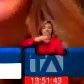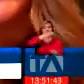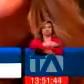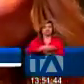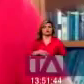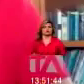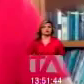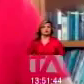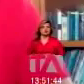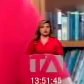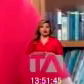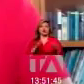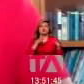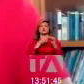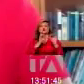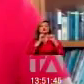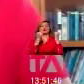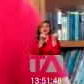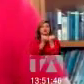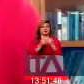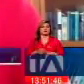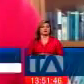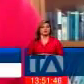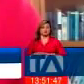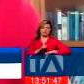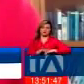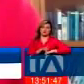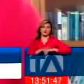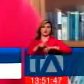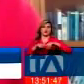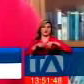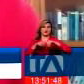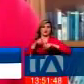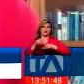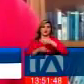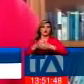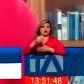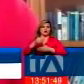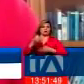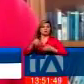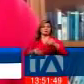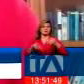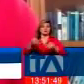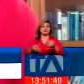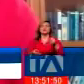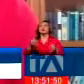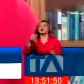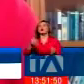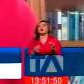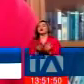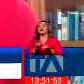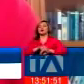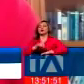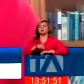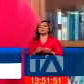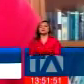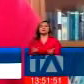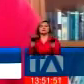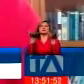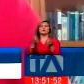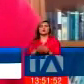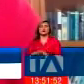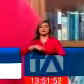políticas sociales. Hay que verle la temporalidad de acuerdo también a los procesos judiciales en general, cuánto demoran. Los procesos